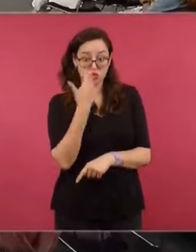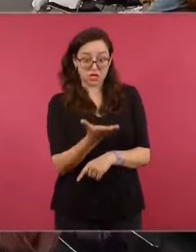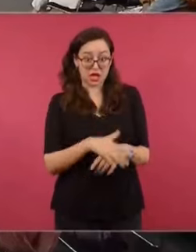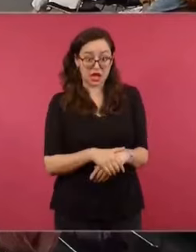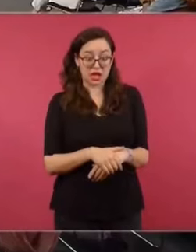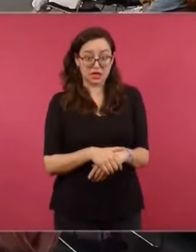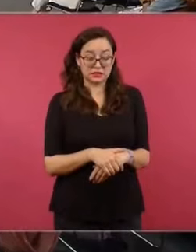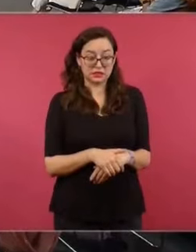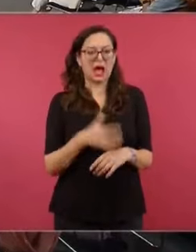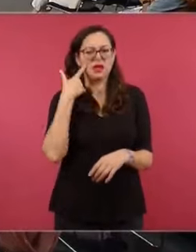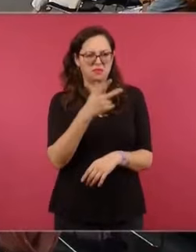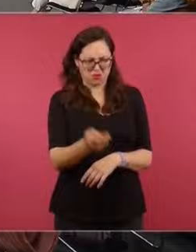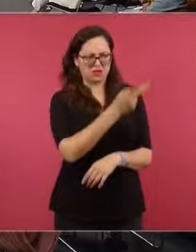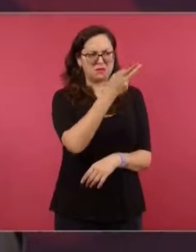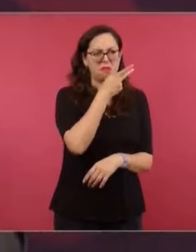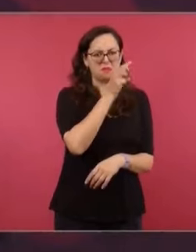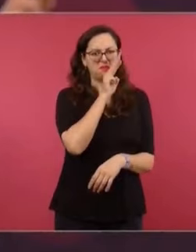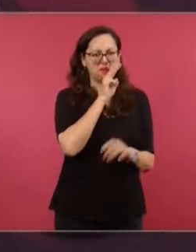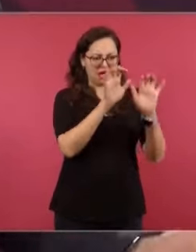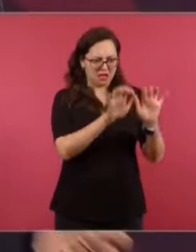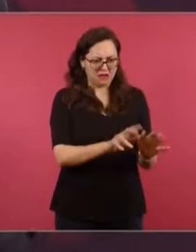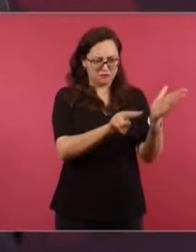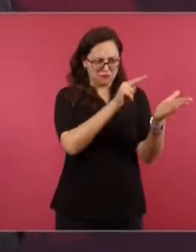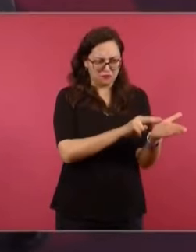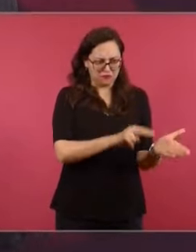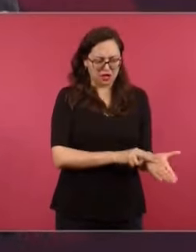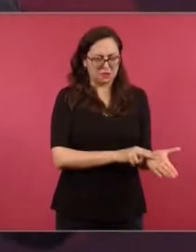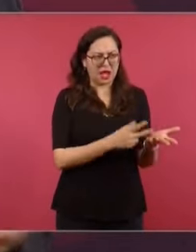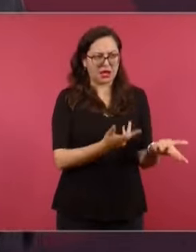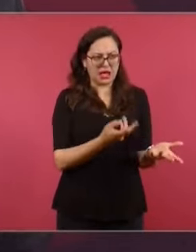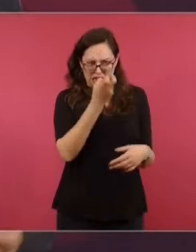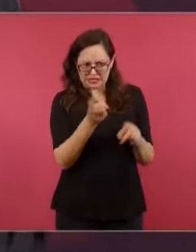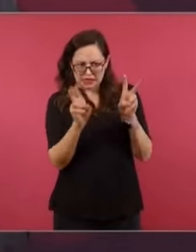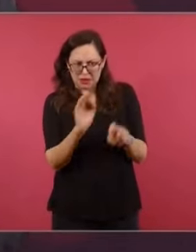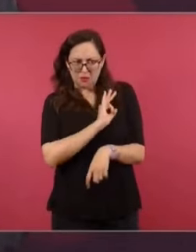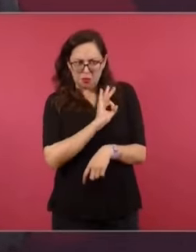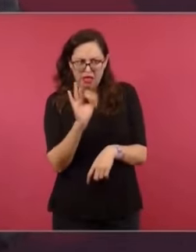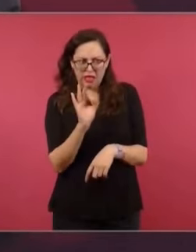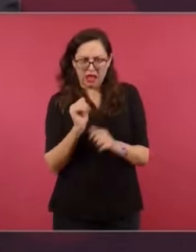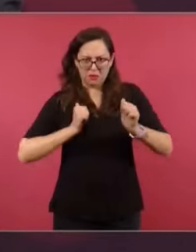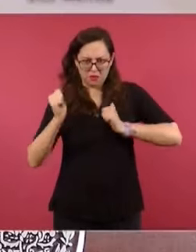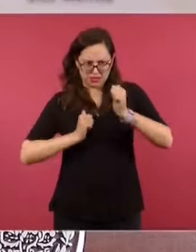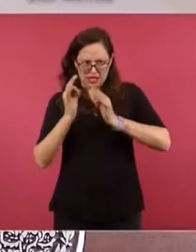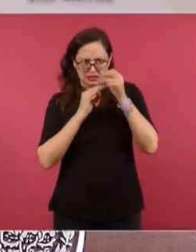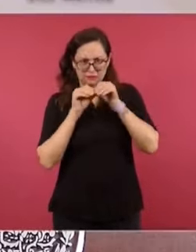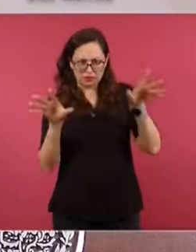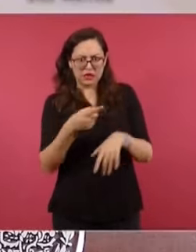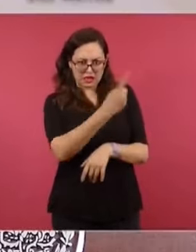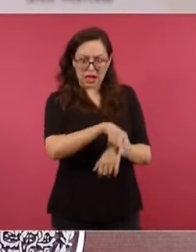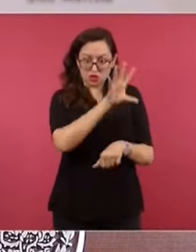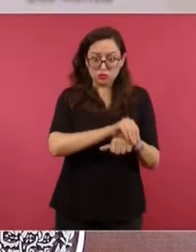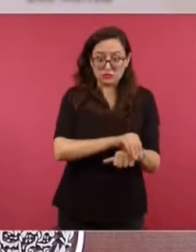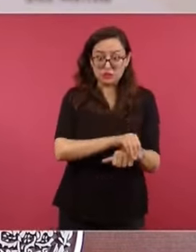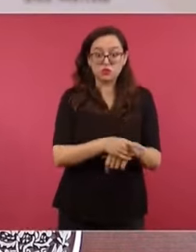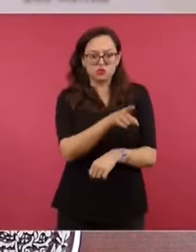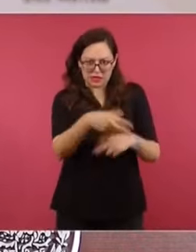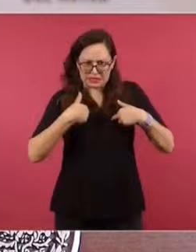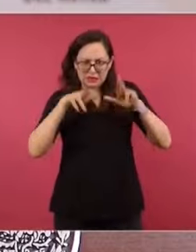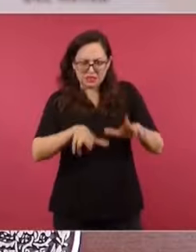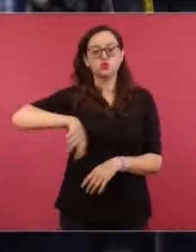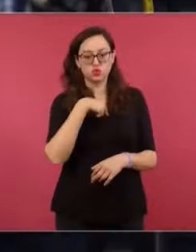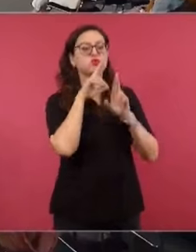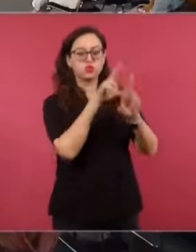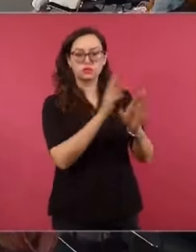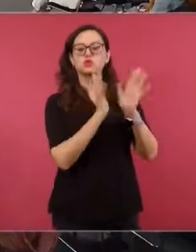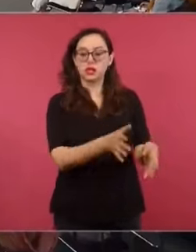autorización de las madres y de los padres porque ustedes oficiosamente se este sitúan como